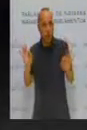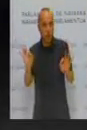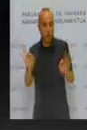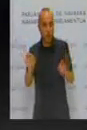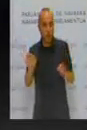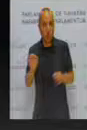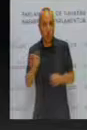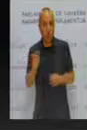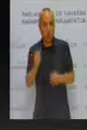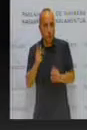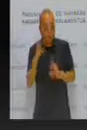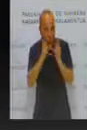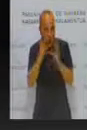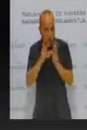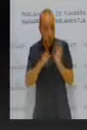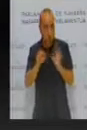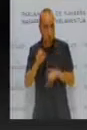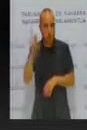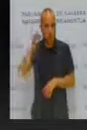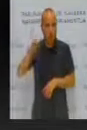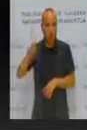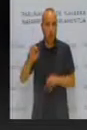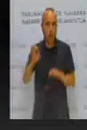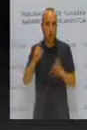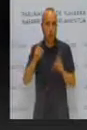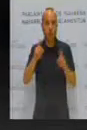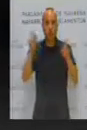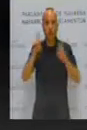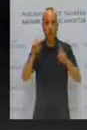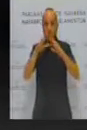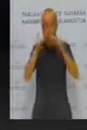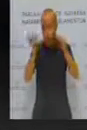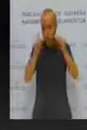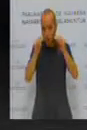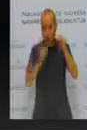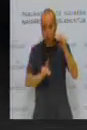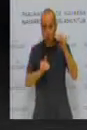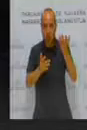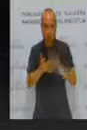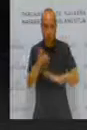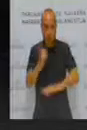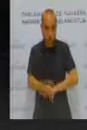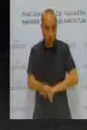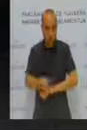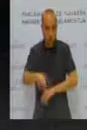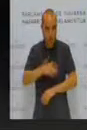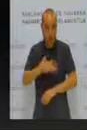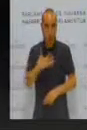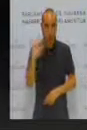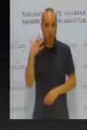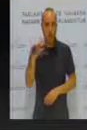caso, los docentes en la enseñanza no universitaria, por lo tanto obligatoria, en nuestra comunidad.